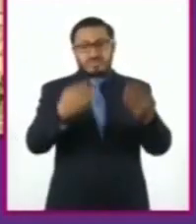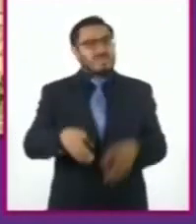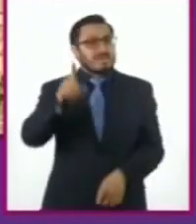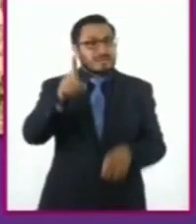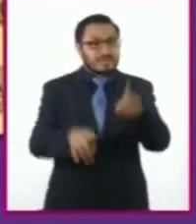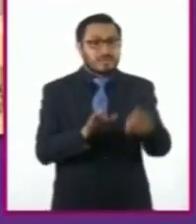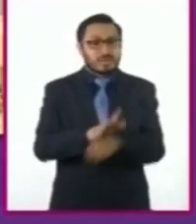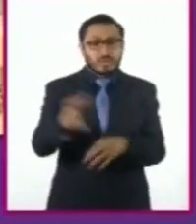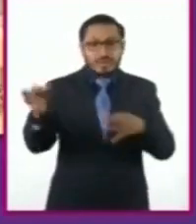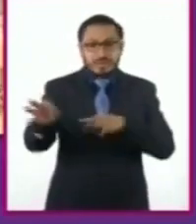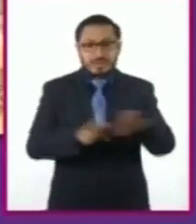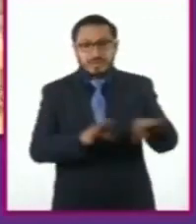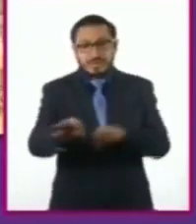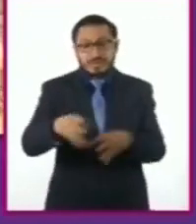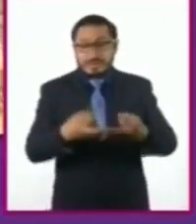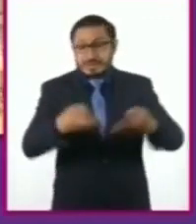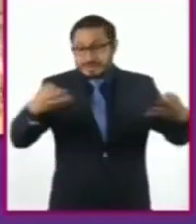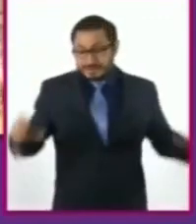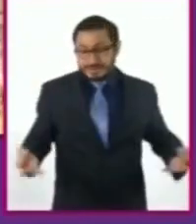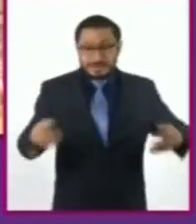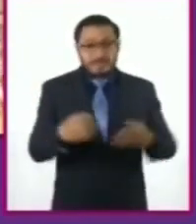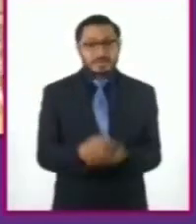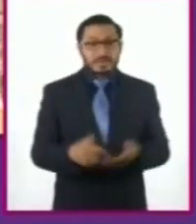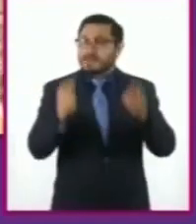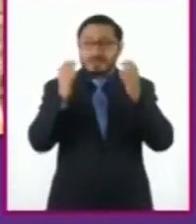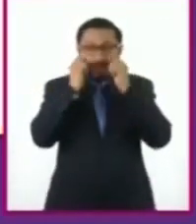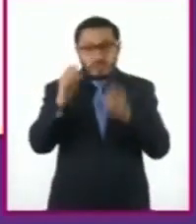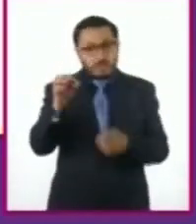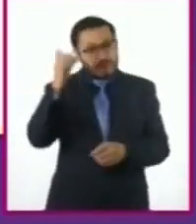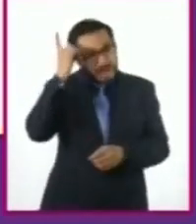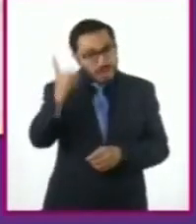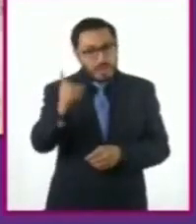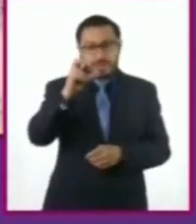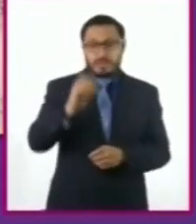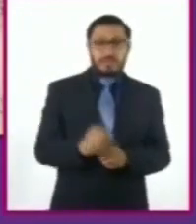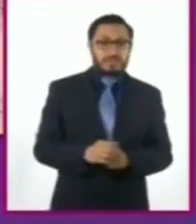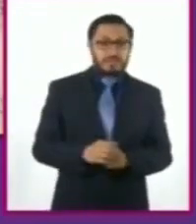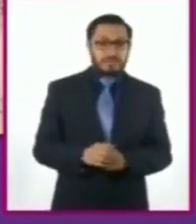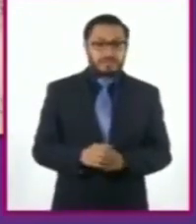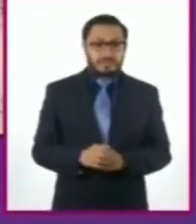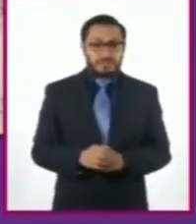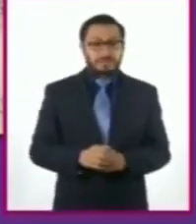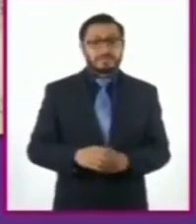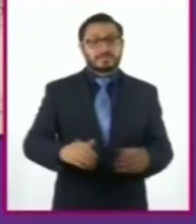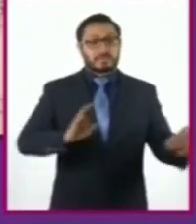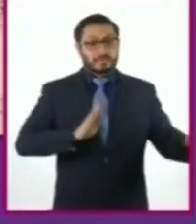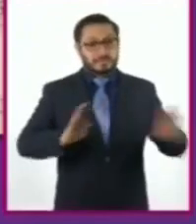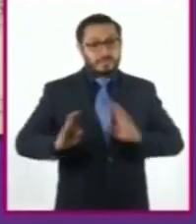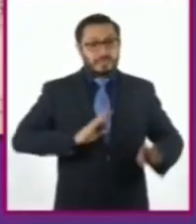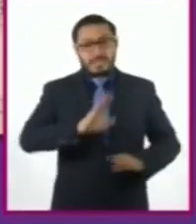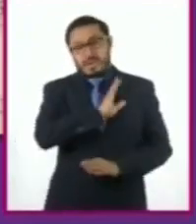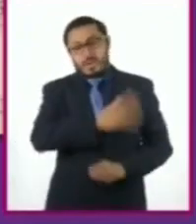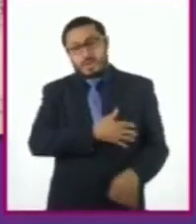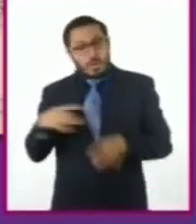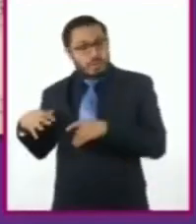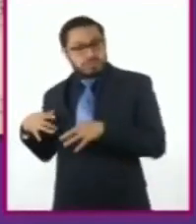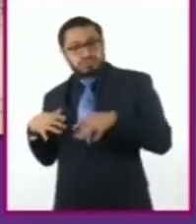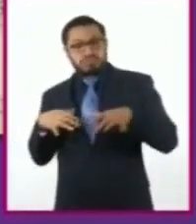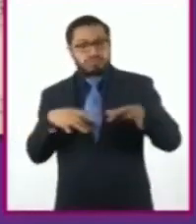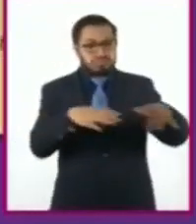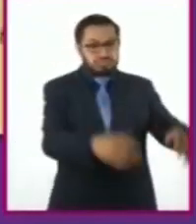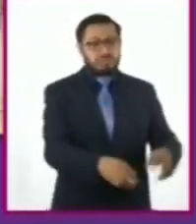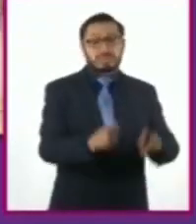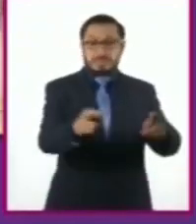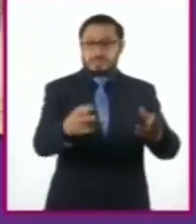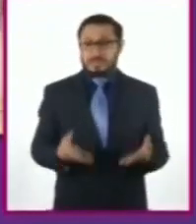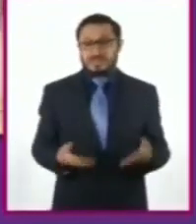las tierras sin implicar posesión de las mismas. Los soldados españoles que participaron en la conquista